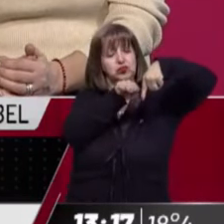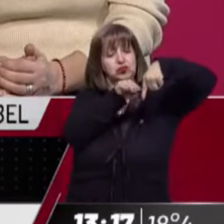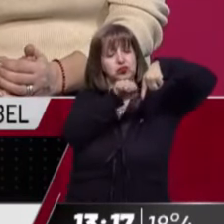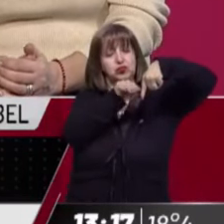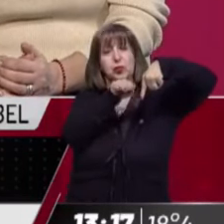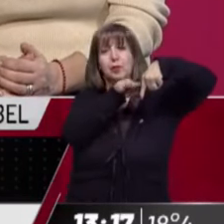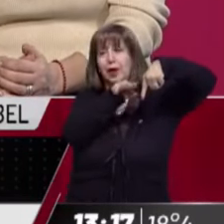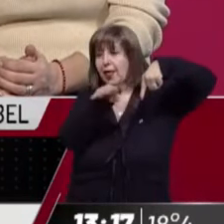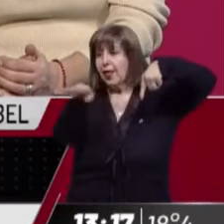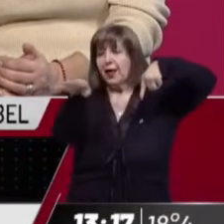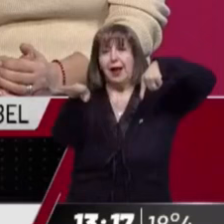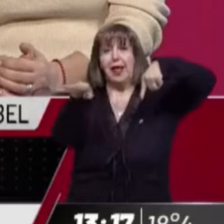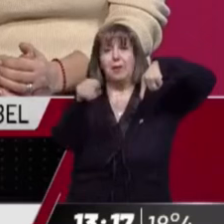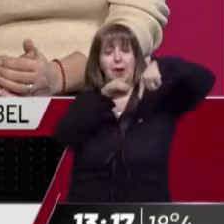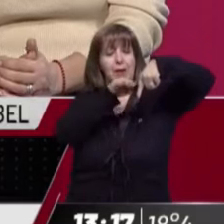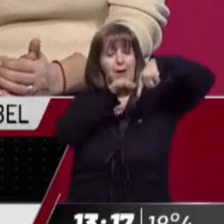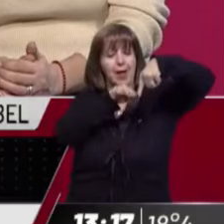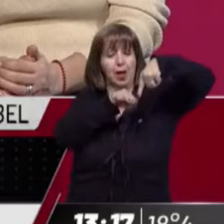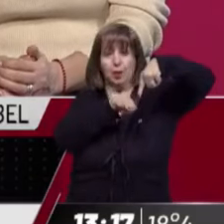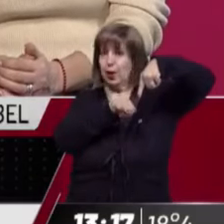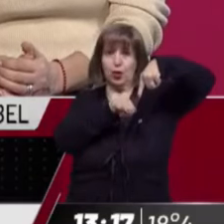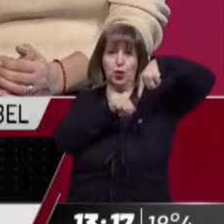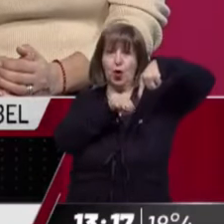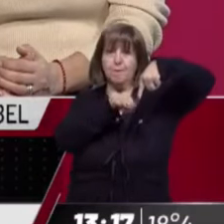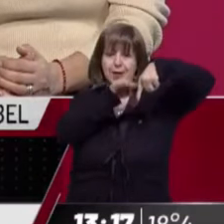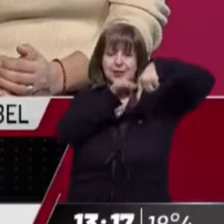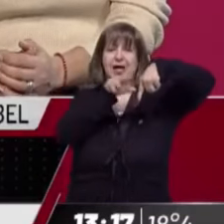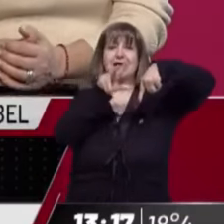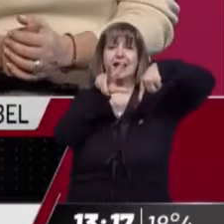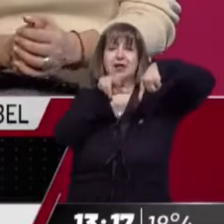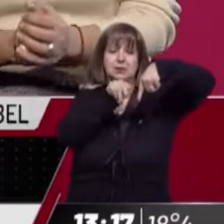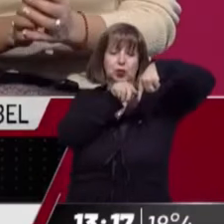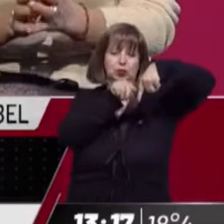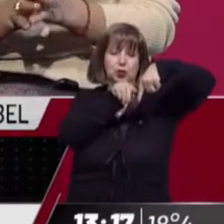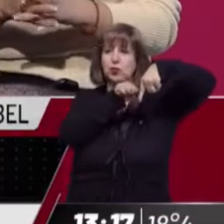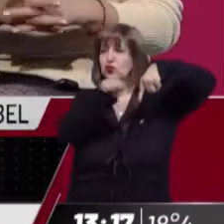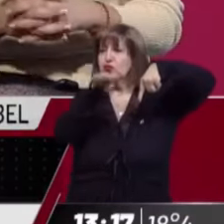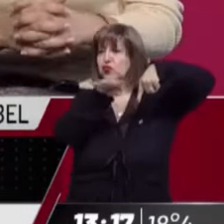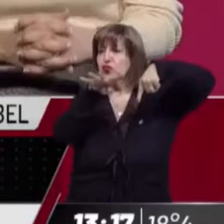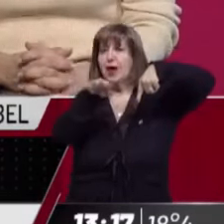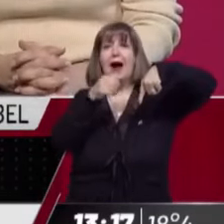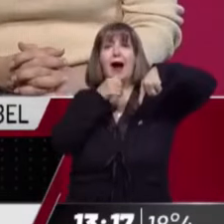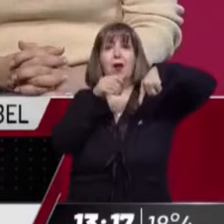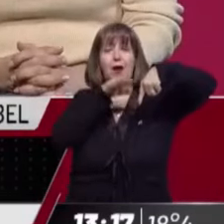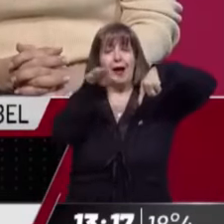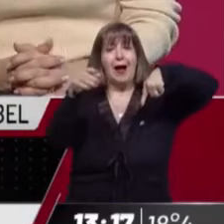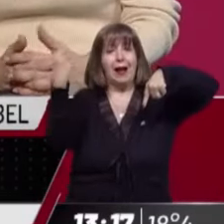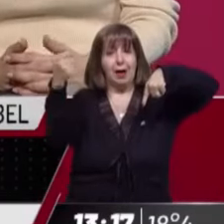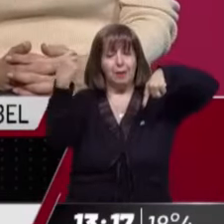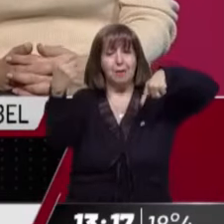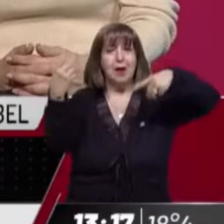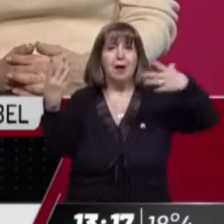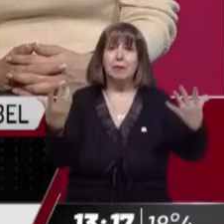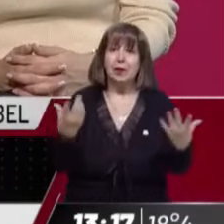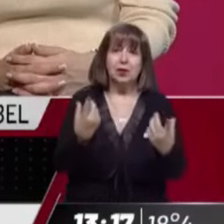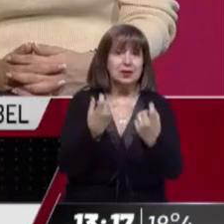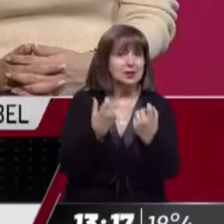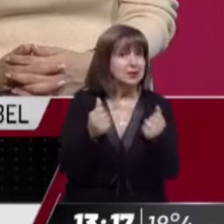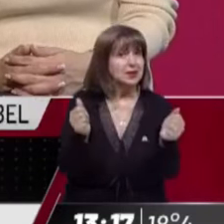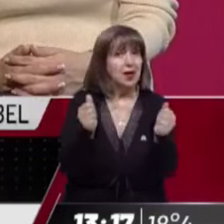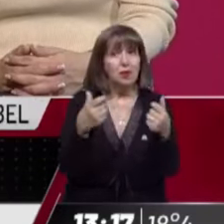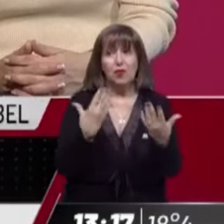ponerse de acuerdo en esto para que las dos provincias tengan agua. Y bueno, y veremos qué pasa, el tiempo lo dirá. Muy bien, Marcela, por supuesto que